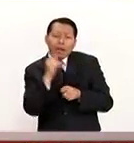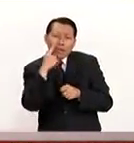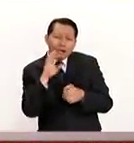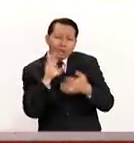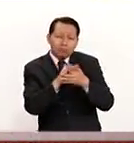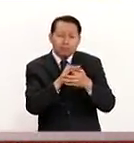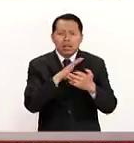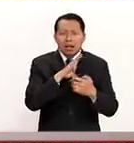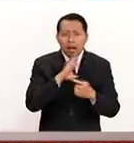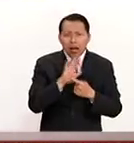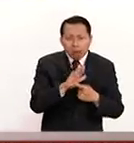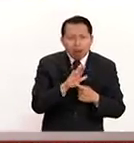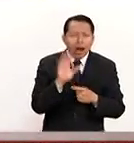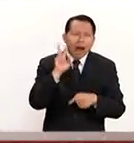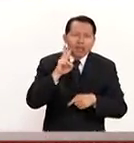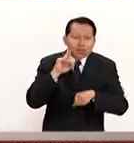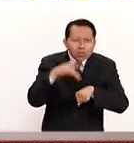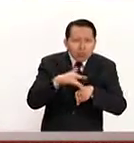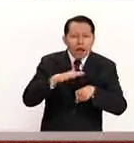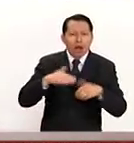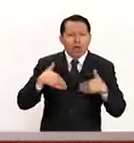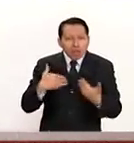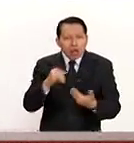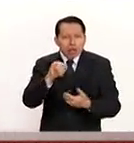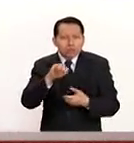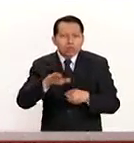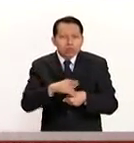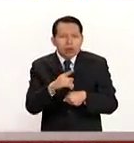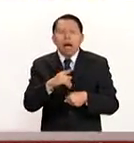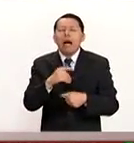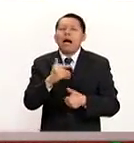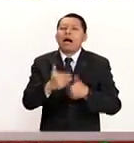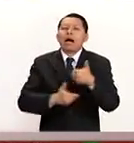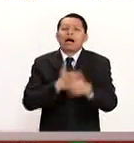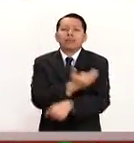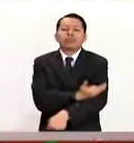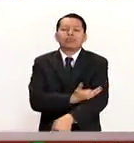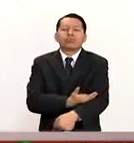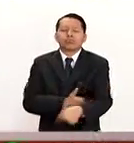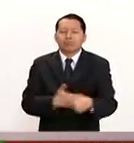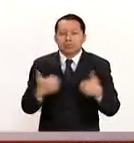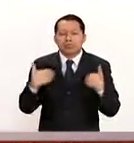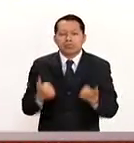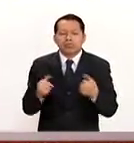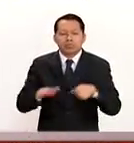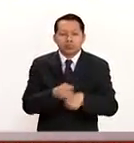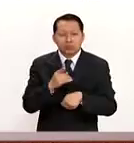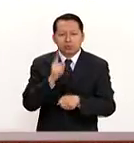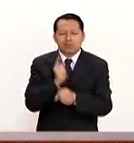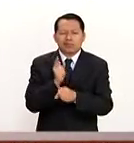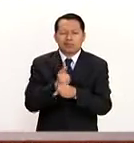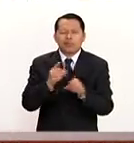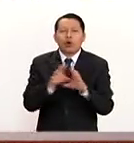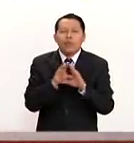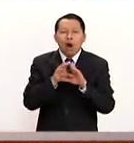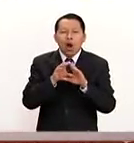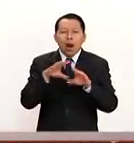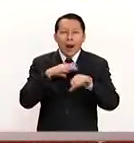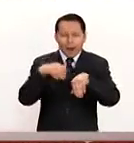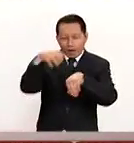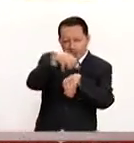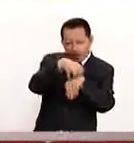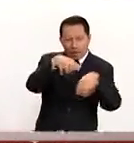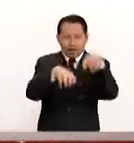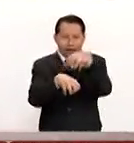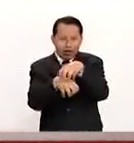un poco más en confianza, no les genera un conflicto de yo no estoy entendiendo, en algo muy sencillo que identifican que son los bloques y entonces empiezan a